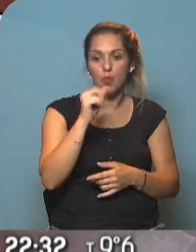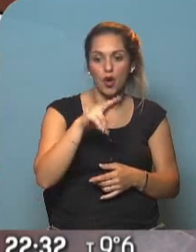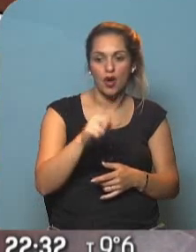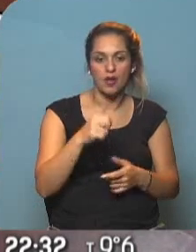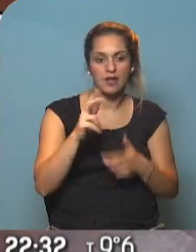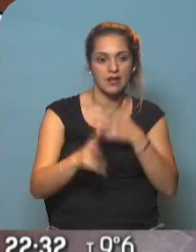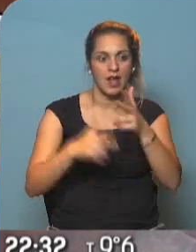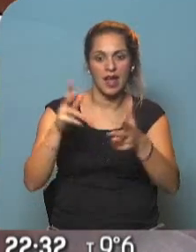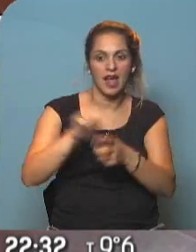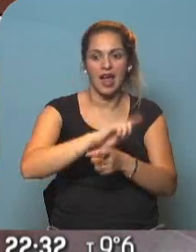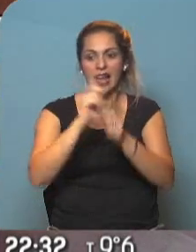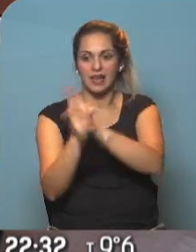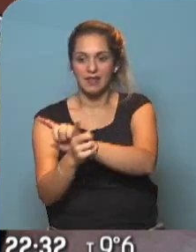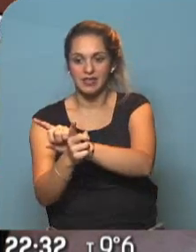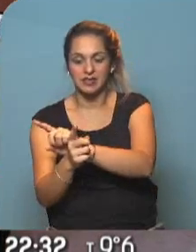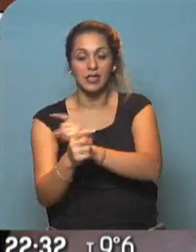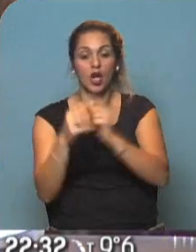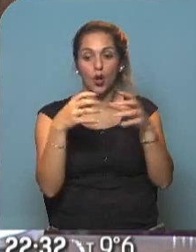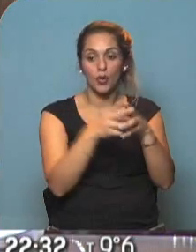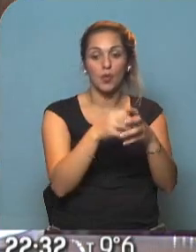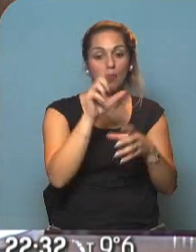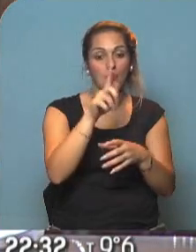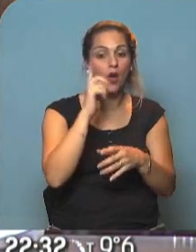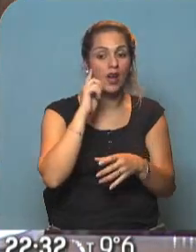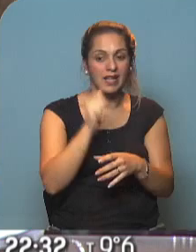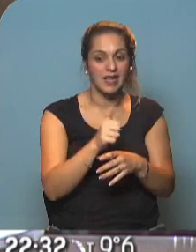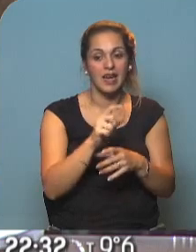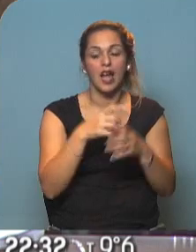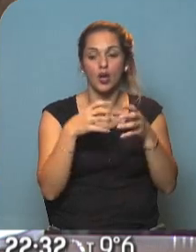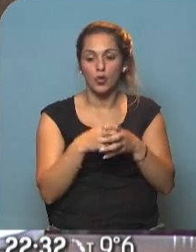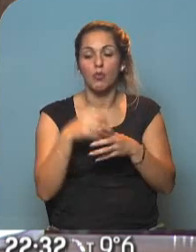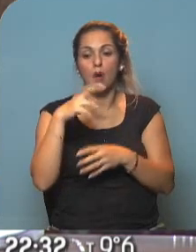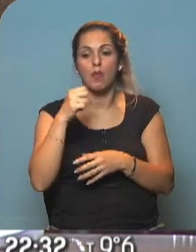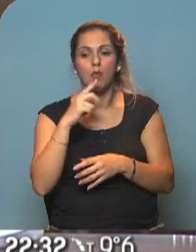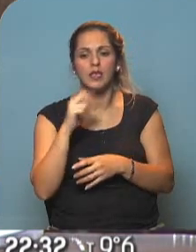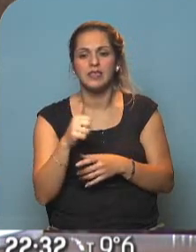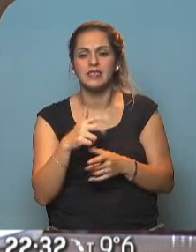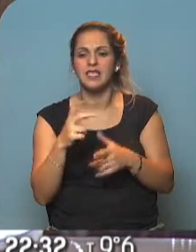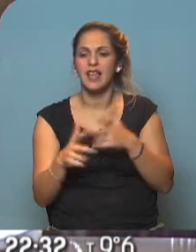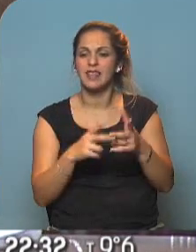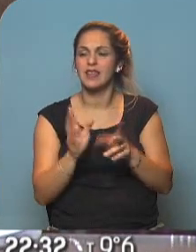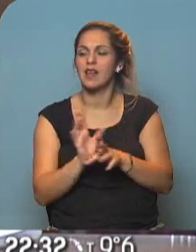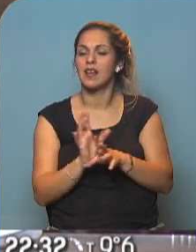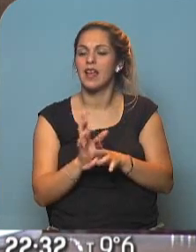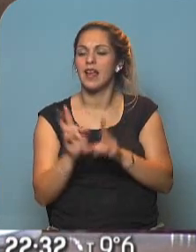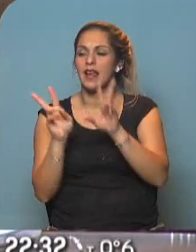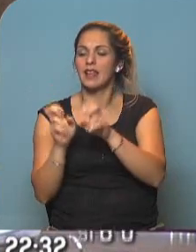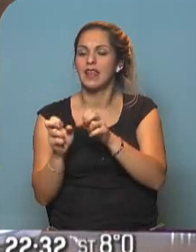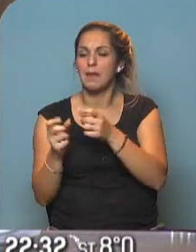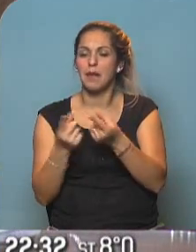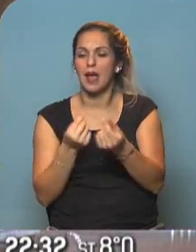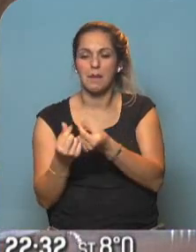decir la Liga y lo que salen a decir los populistas es que es un golpe del mercado, un golpe de finanzas,